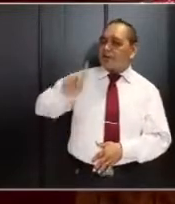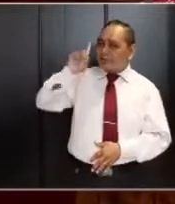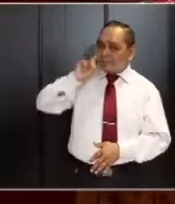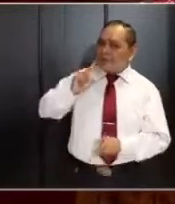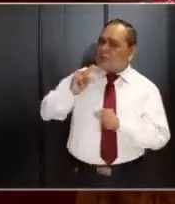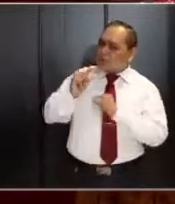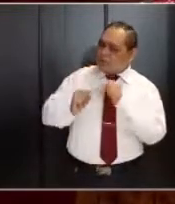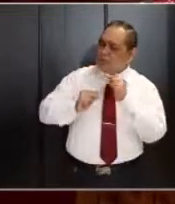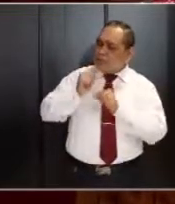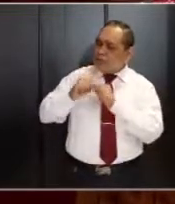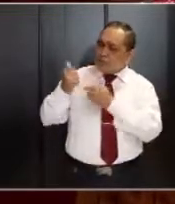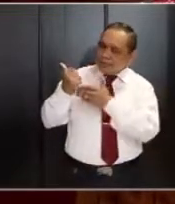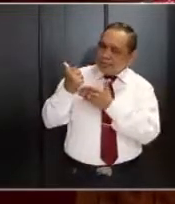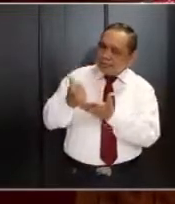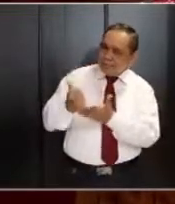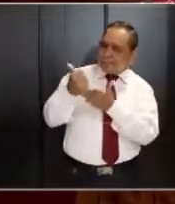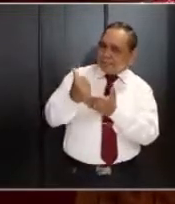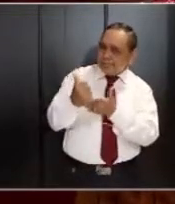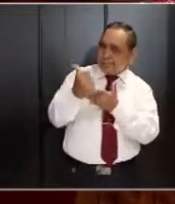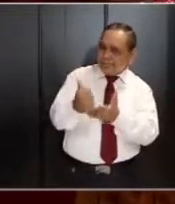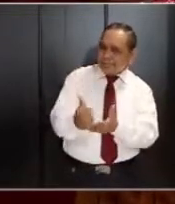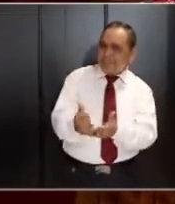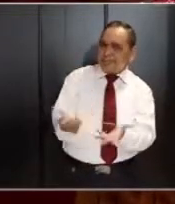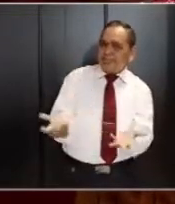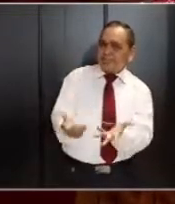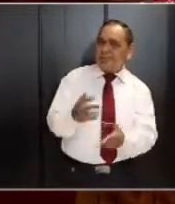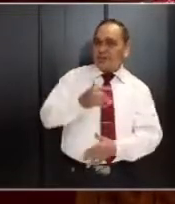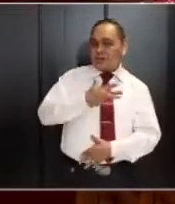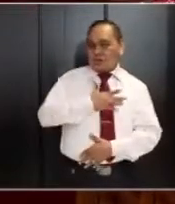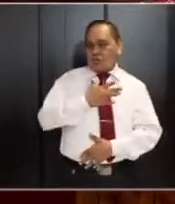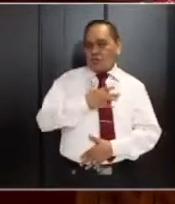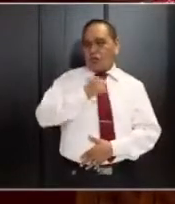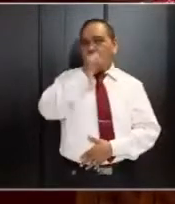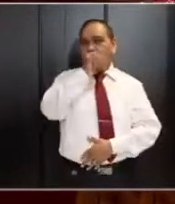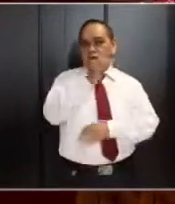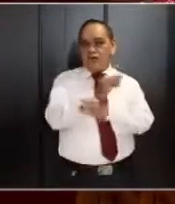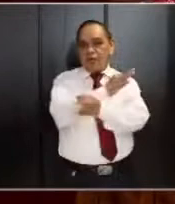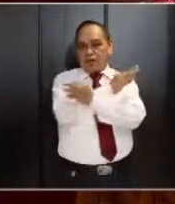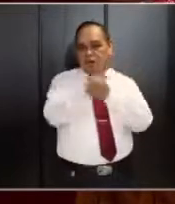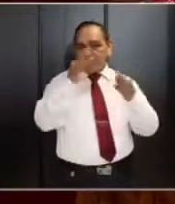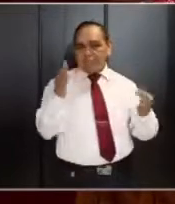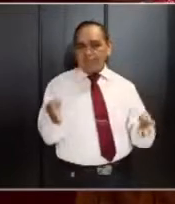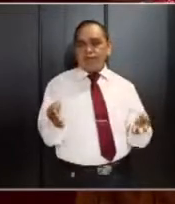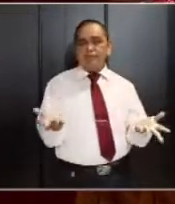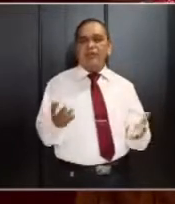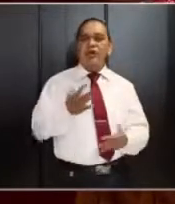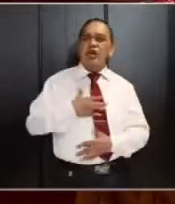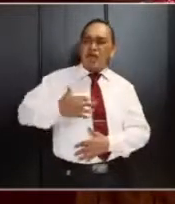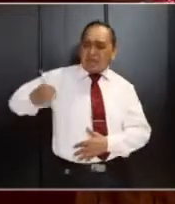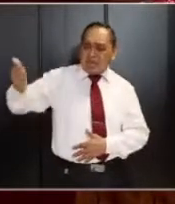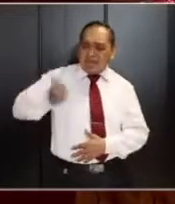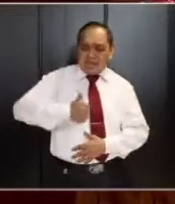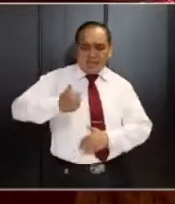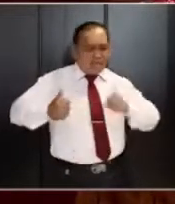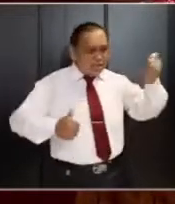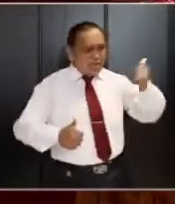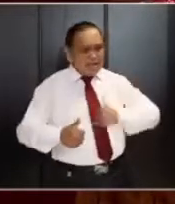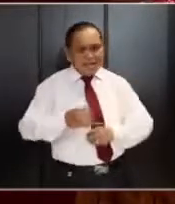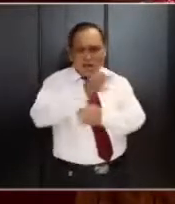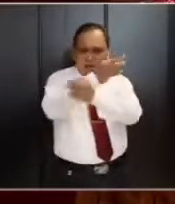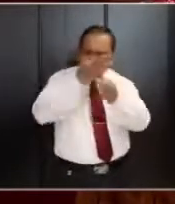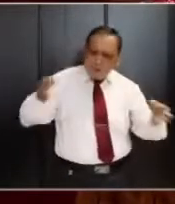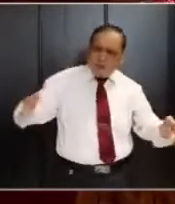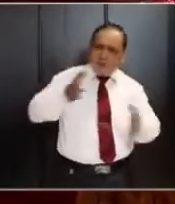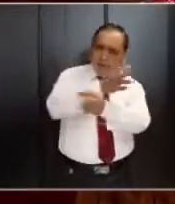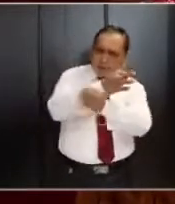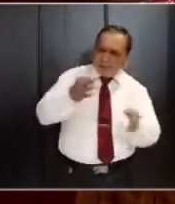las gestiones, a eso vamos, y además siempre estoy informando en mis redes a dónde fui, qué hicimos y qué avances vamos teniendo, ¿no?